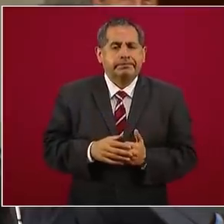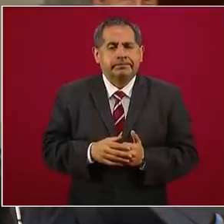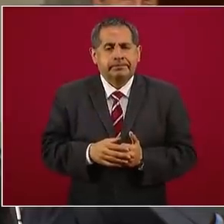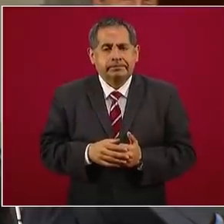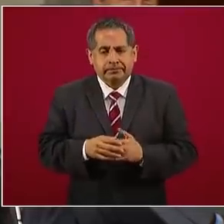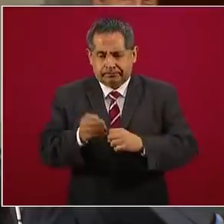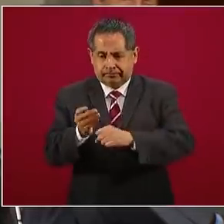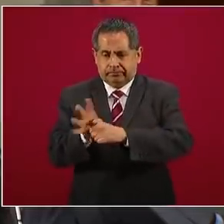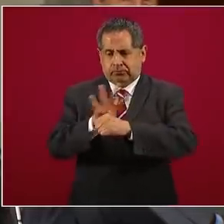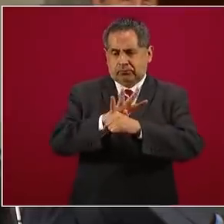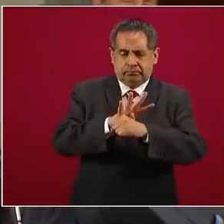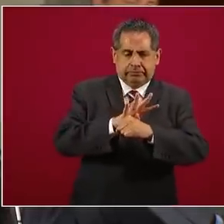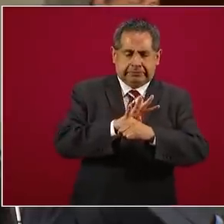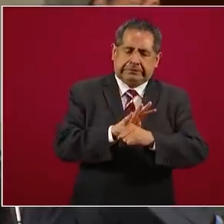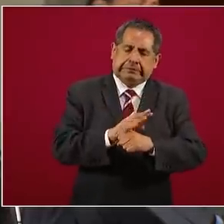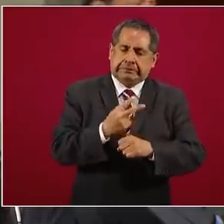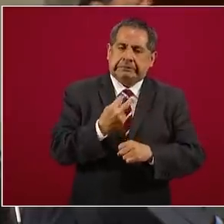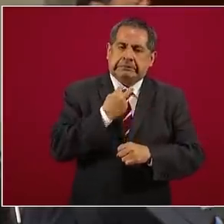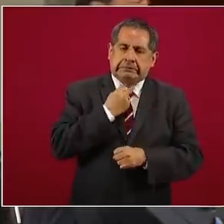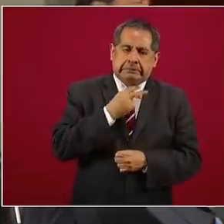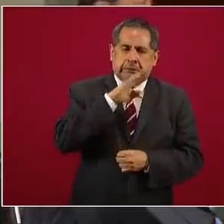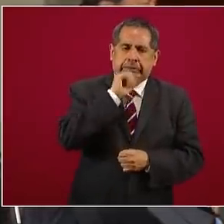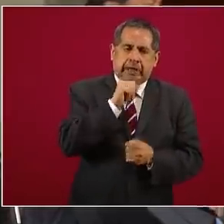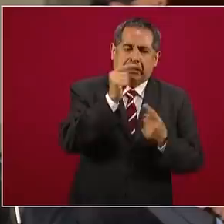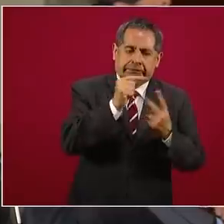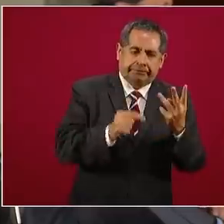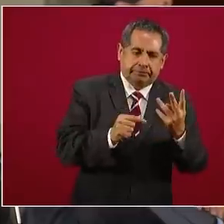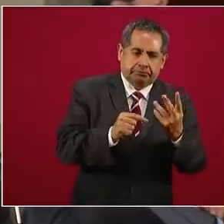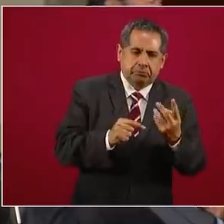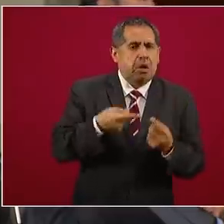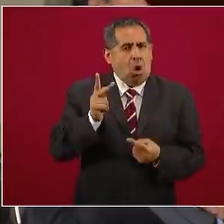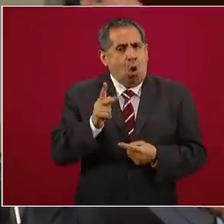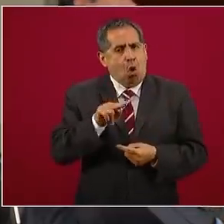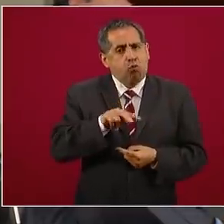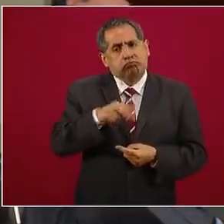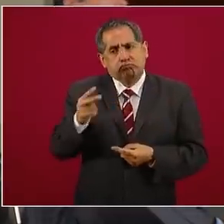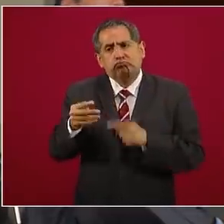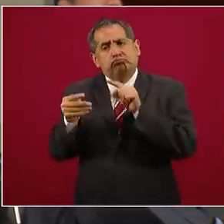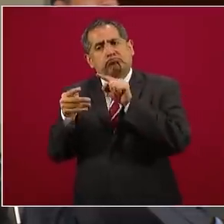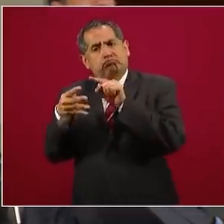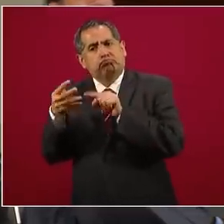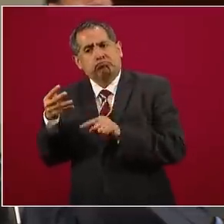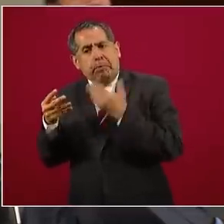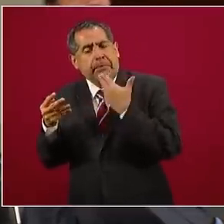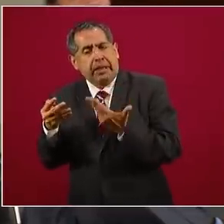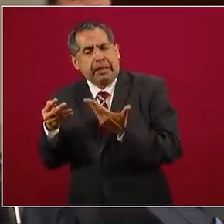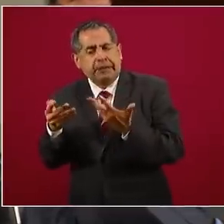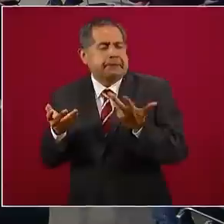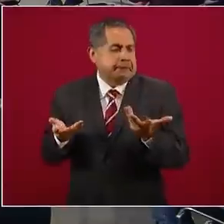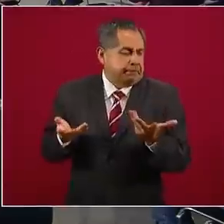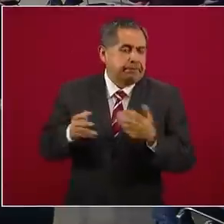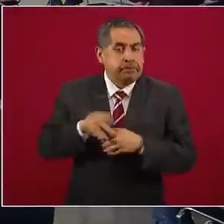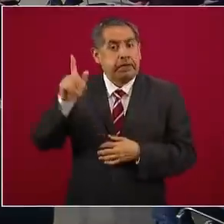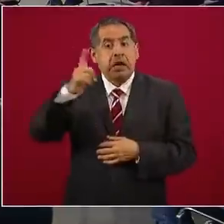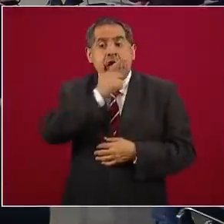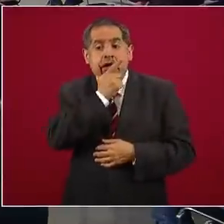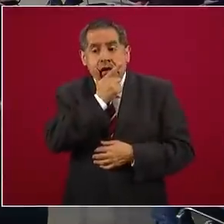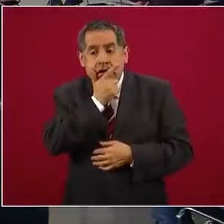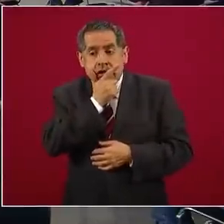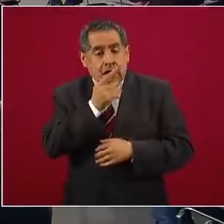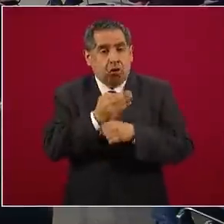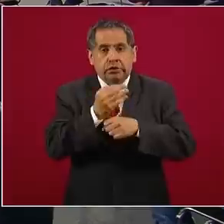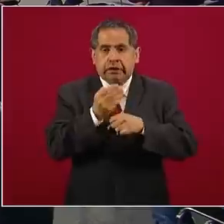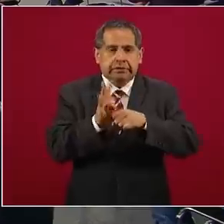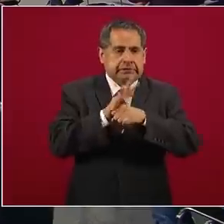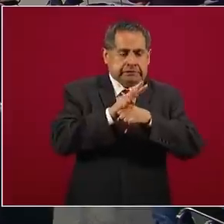nos dejó el COVID-19. En Inglaterra está viviendo una de las peores crisis económicas después de que se vivió el